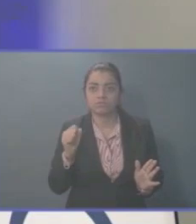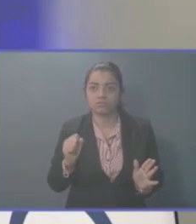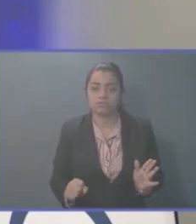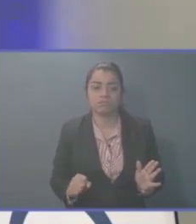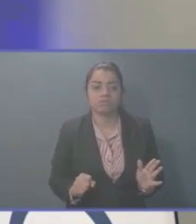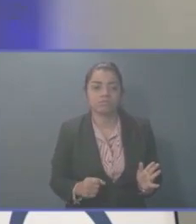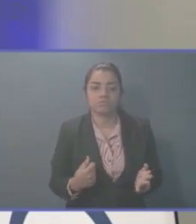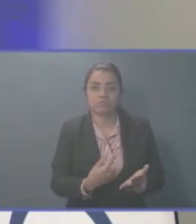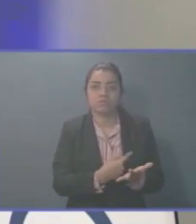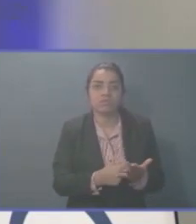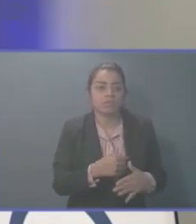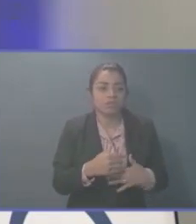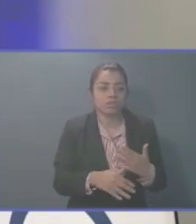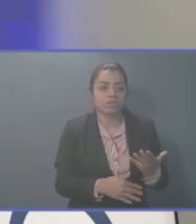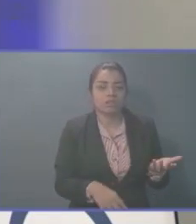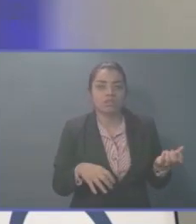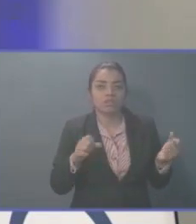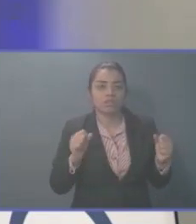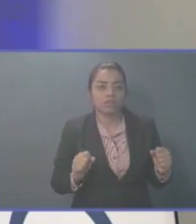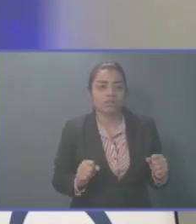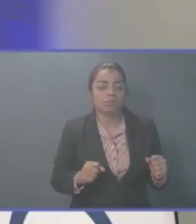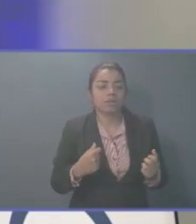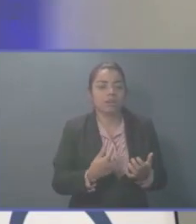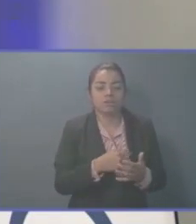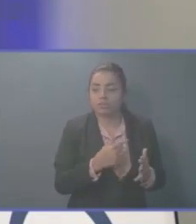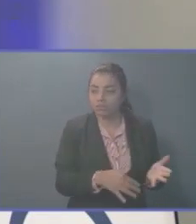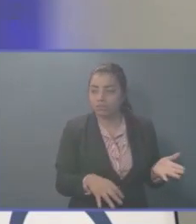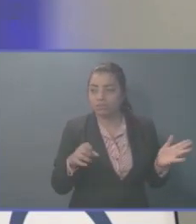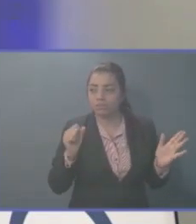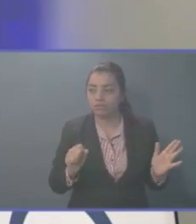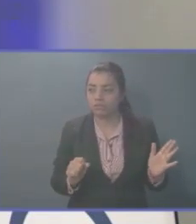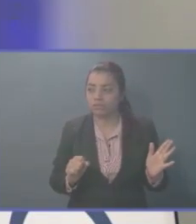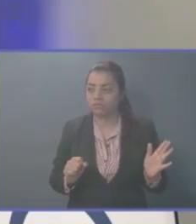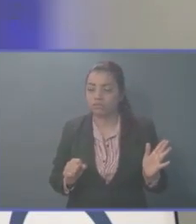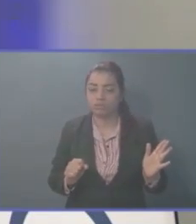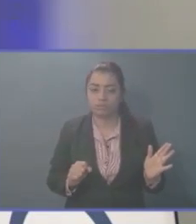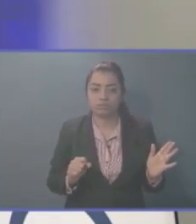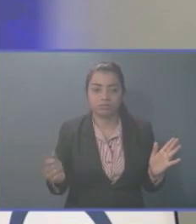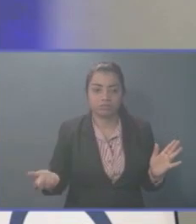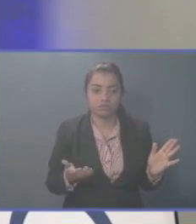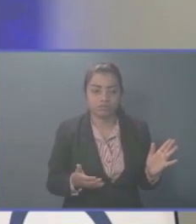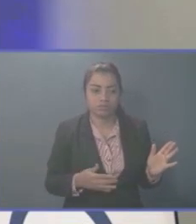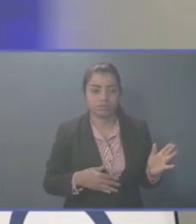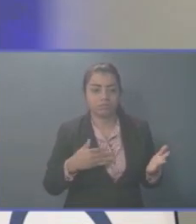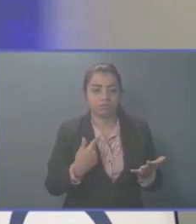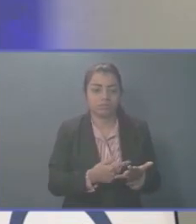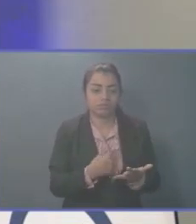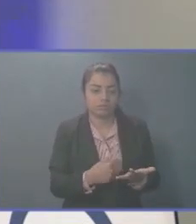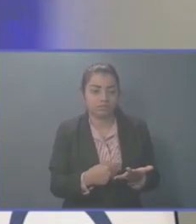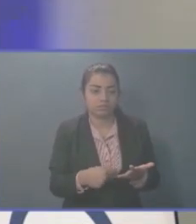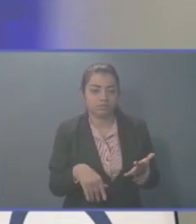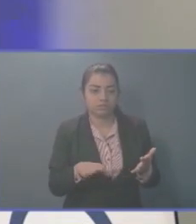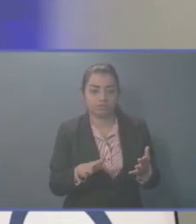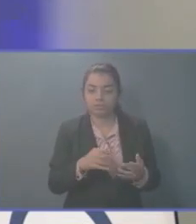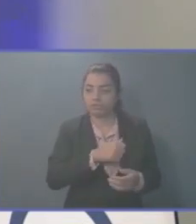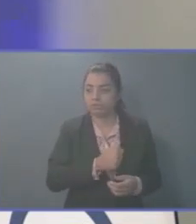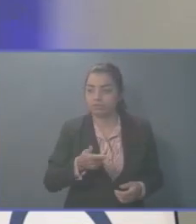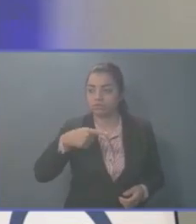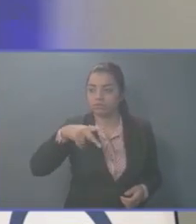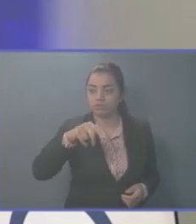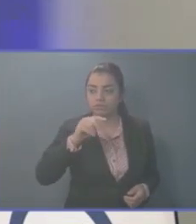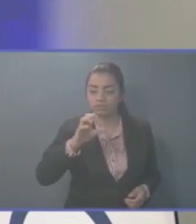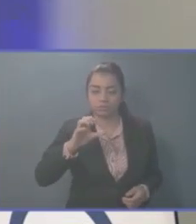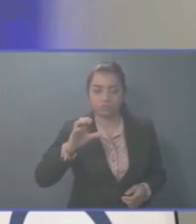caso particular Hacienda y a los funcionarios de seguridad y del Ministerio de Defensa y de la Policía, para